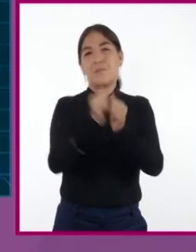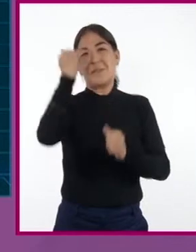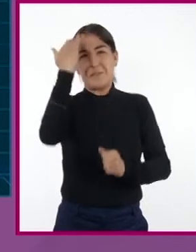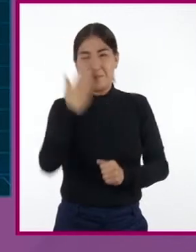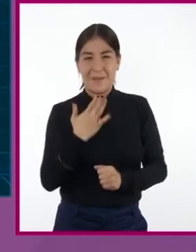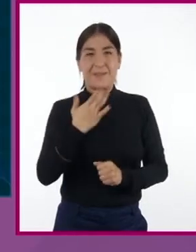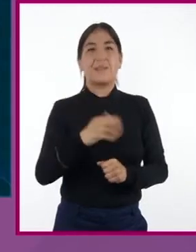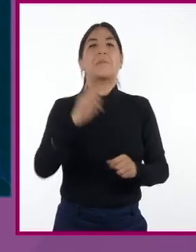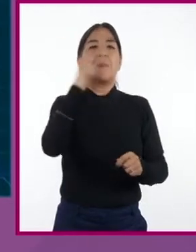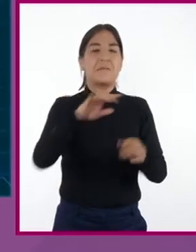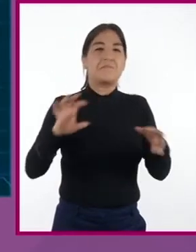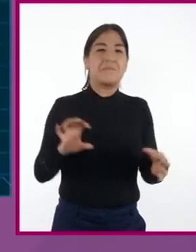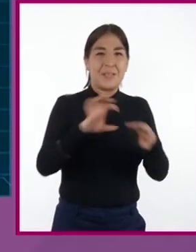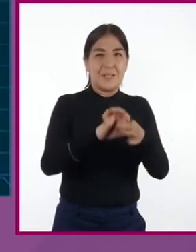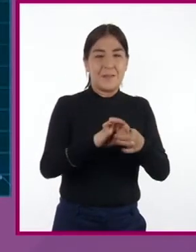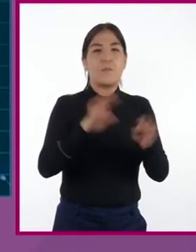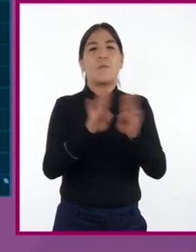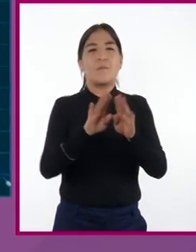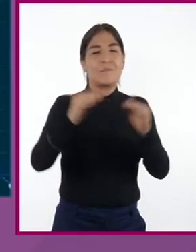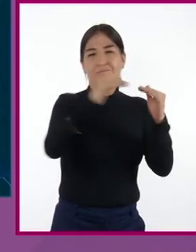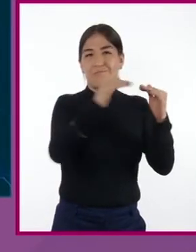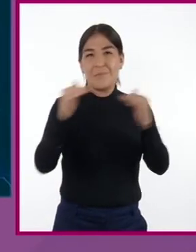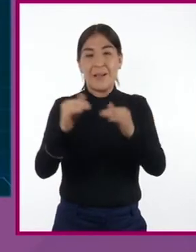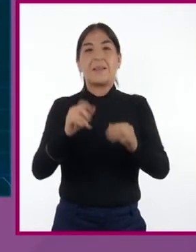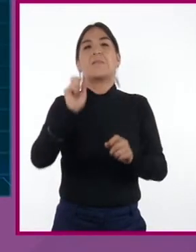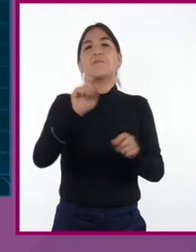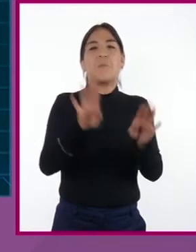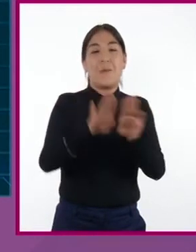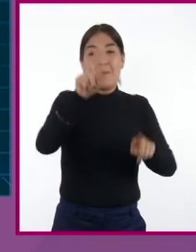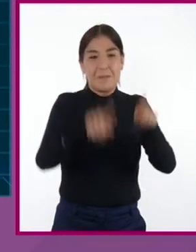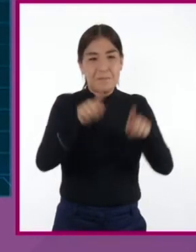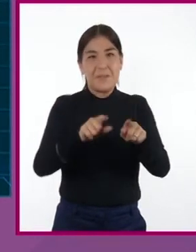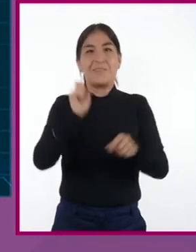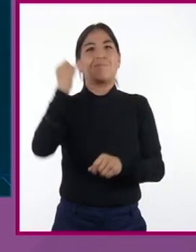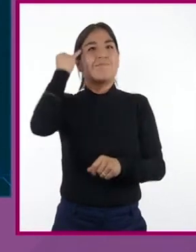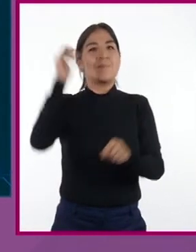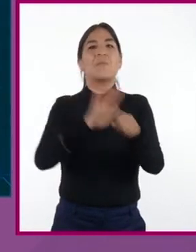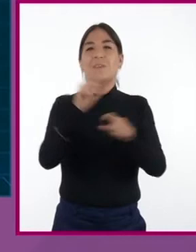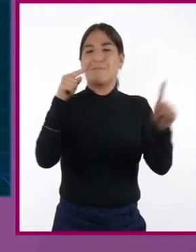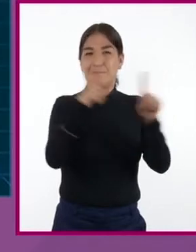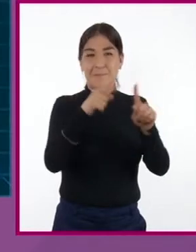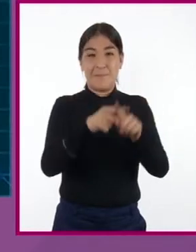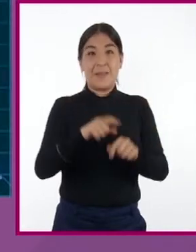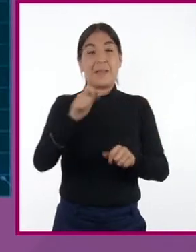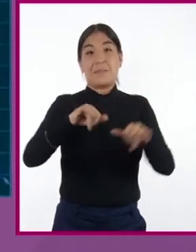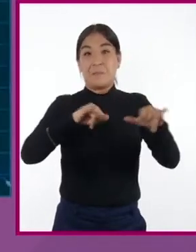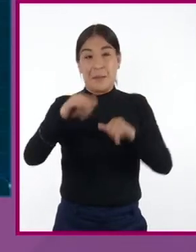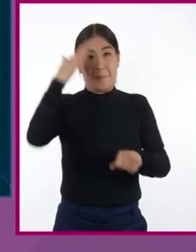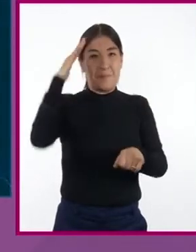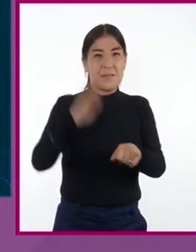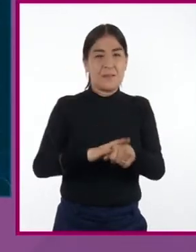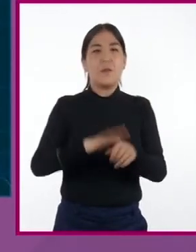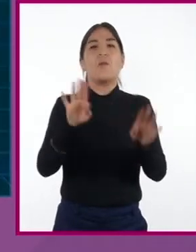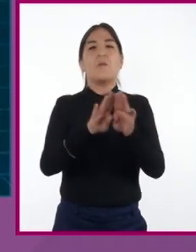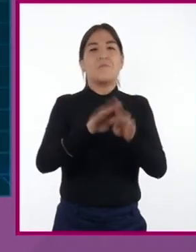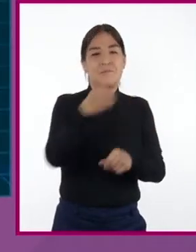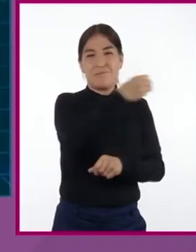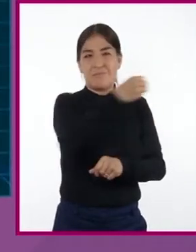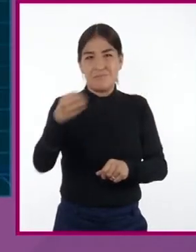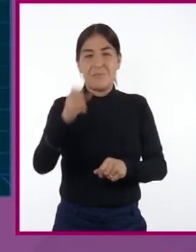imágenes, vinculadas jerárquicamente según su relación con la idea principal. Los mapas mentales tienen una